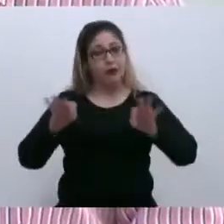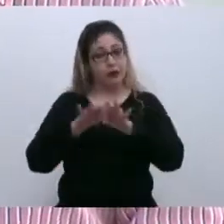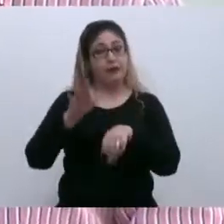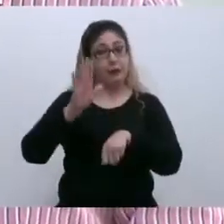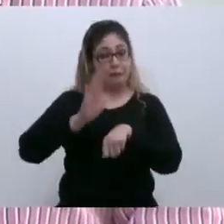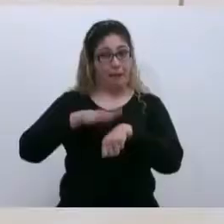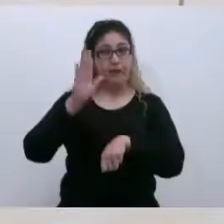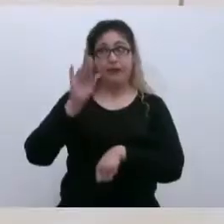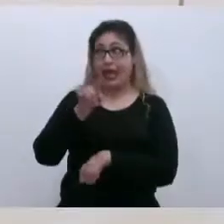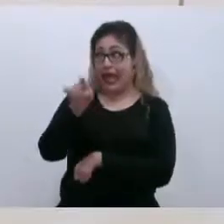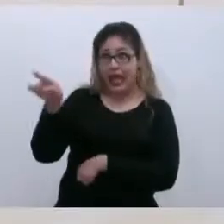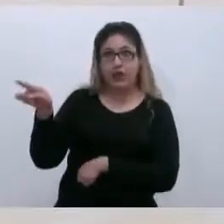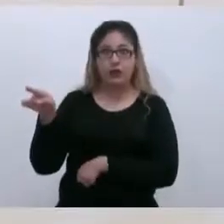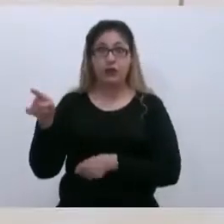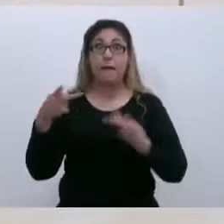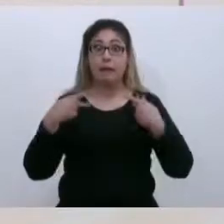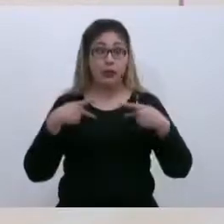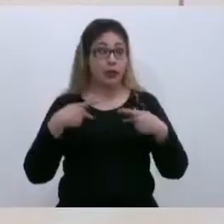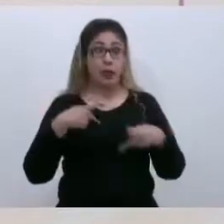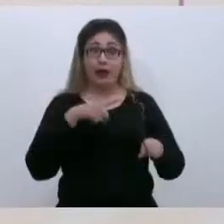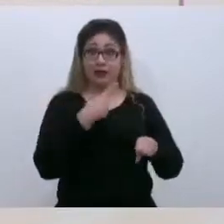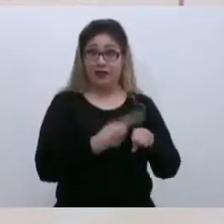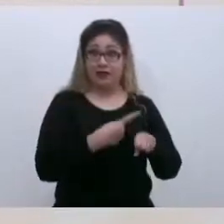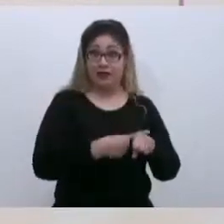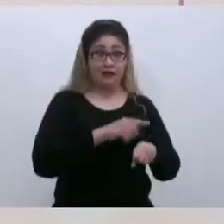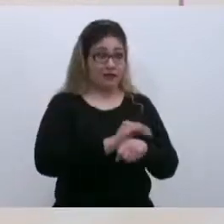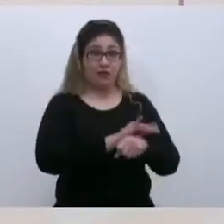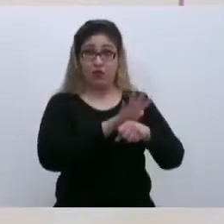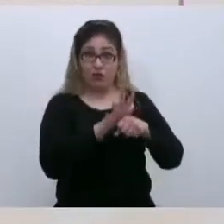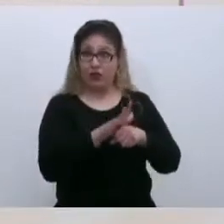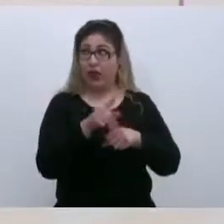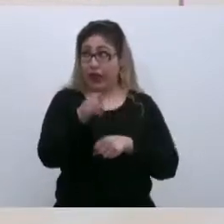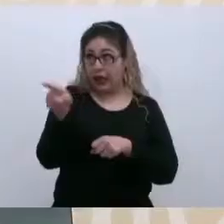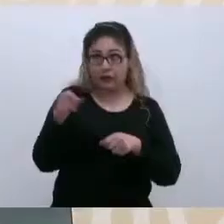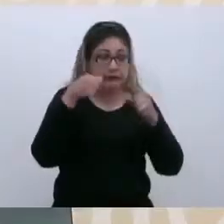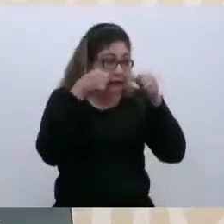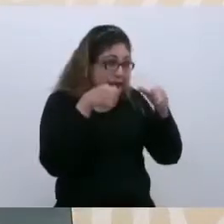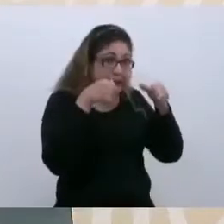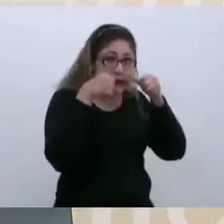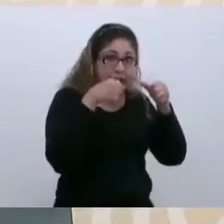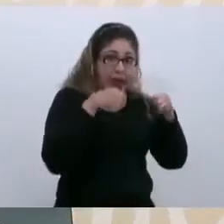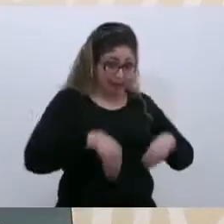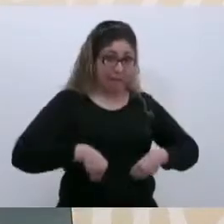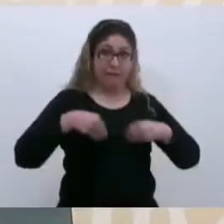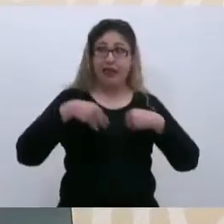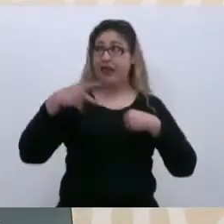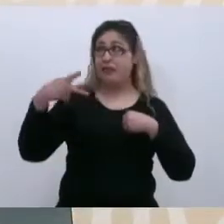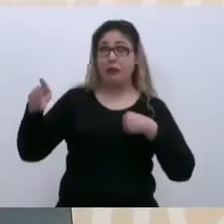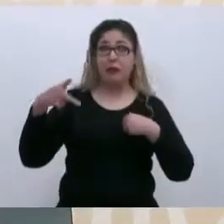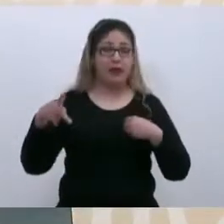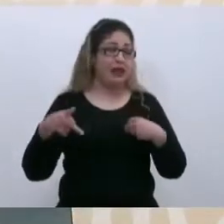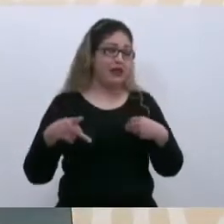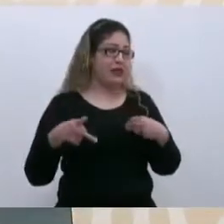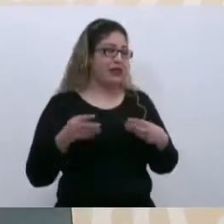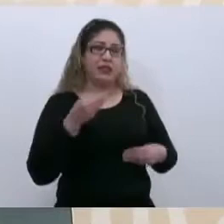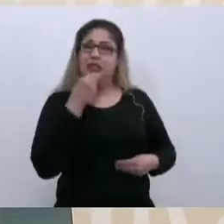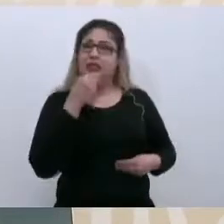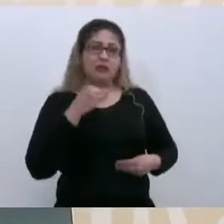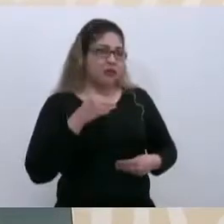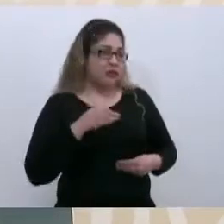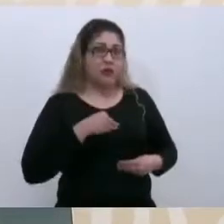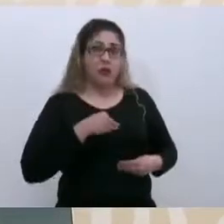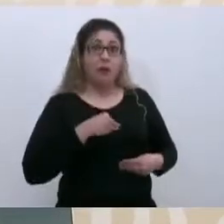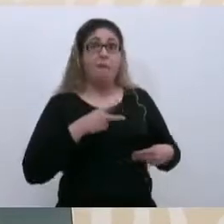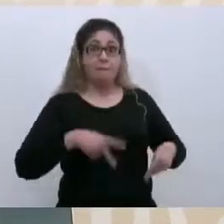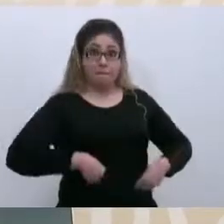enfermos contagiados por COVID, que están arriesgando su vida por salvar vidas. Esa